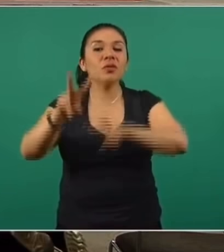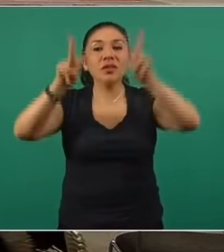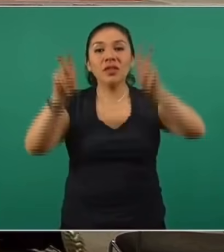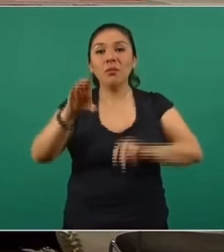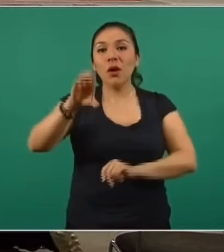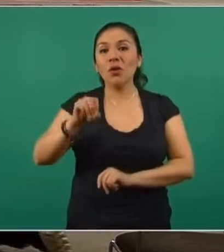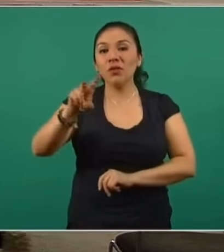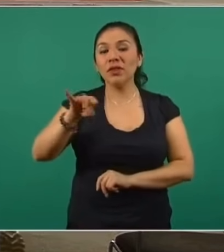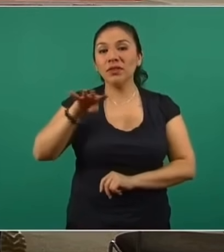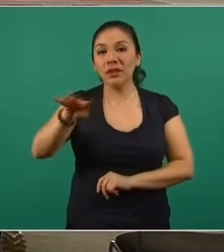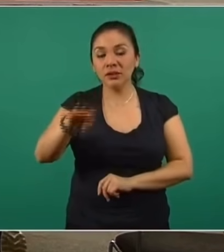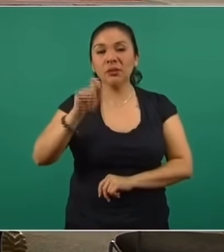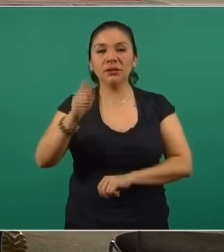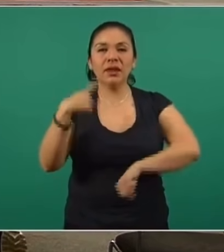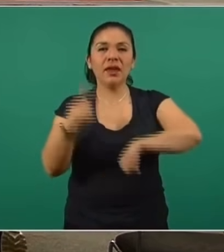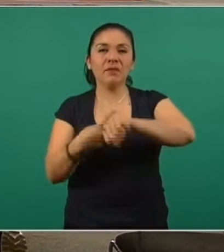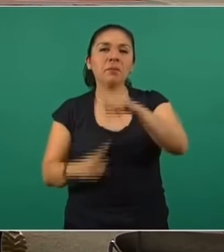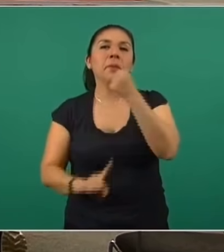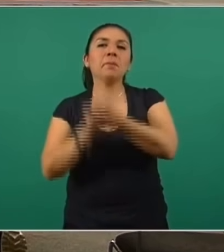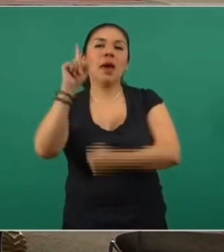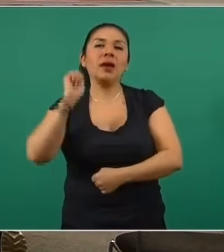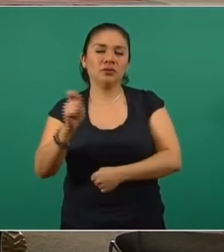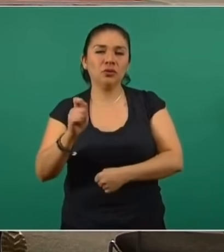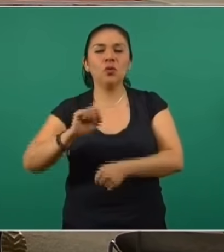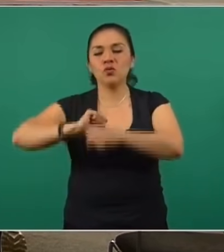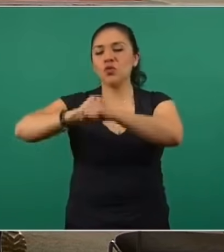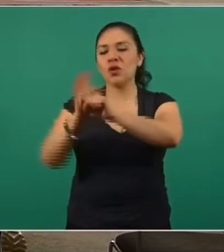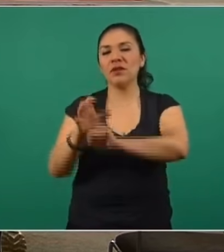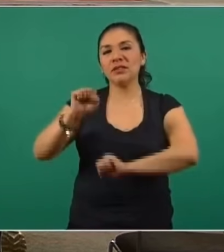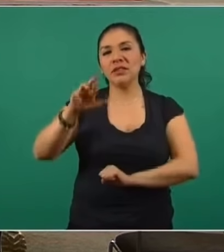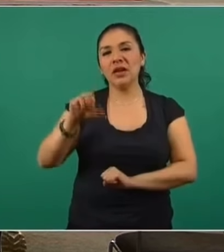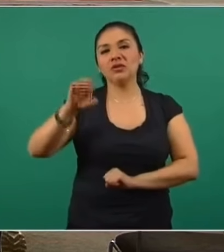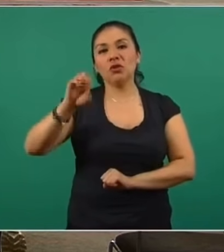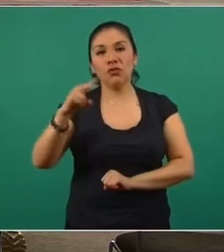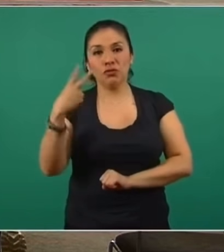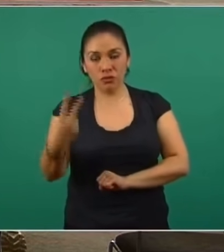-19, la pandemia causada por el coronavirus SARS-CoV-2.